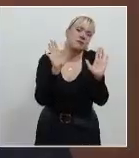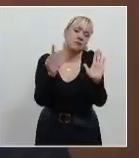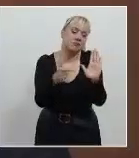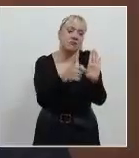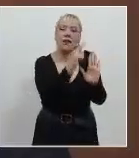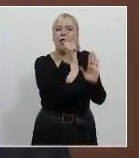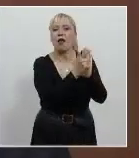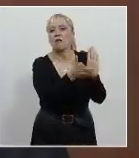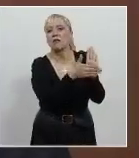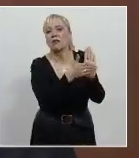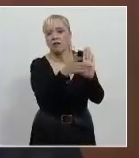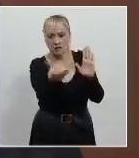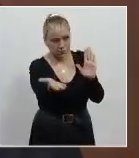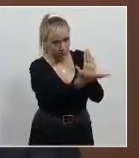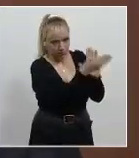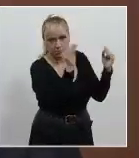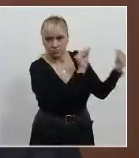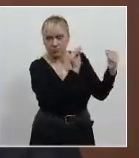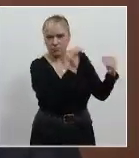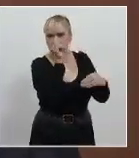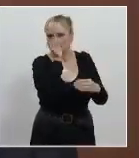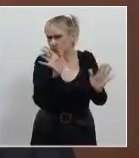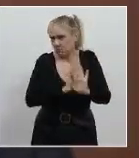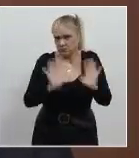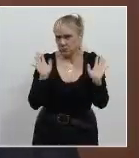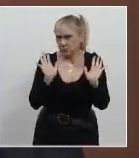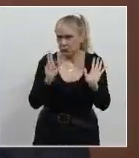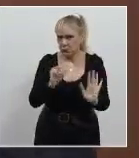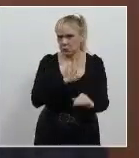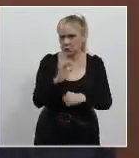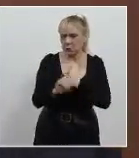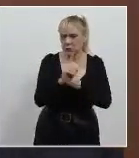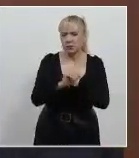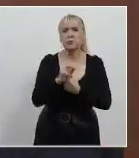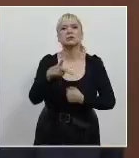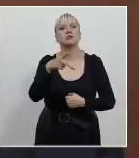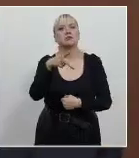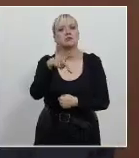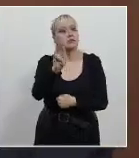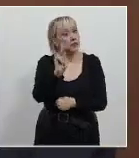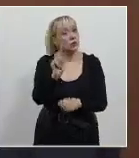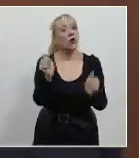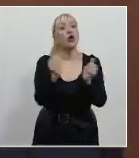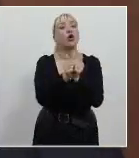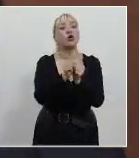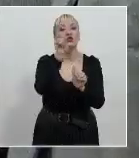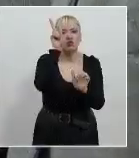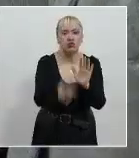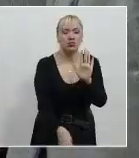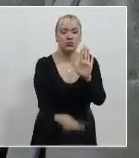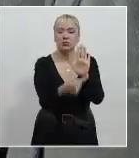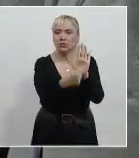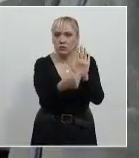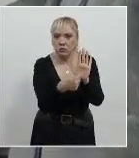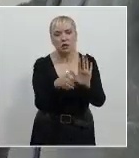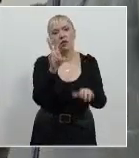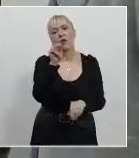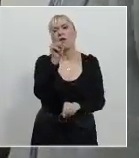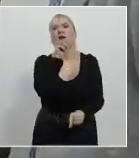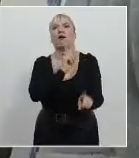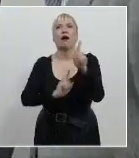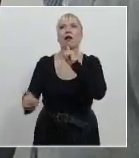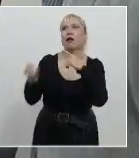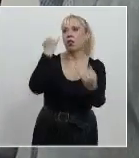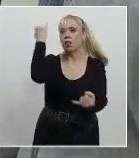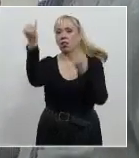establece la ley. Asimismo, que son objeto de un régimen oficial de responsabilidades, pero con base en hechos verídicos, no en meras